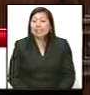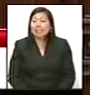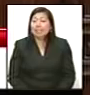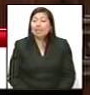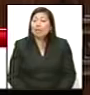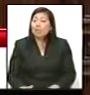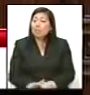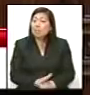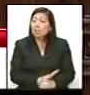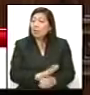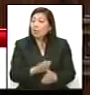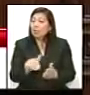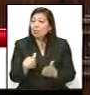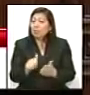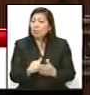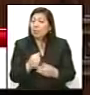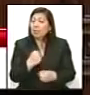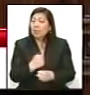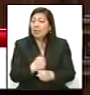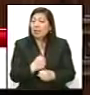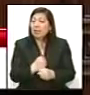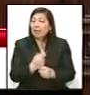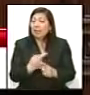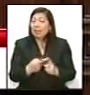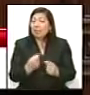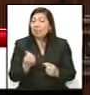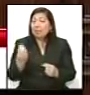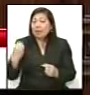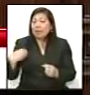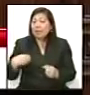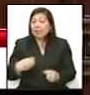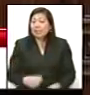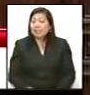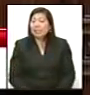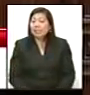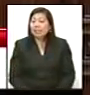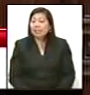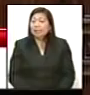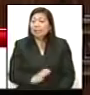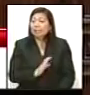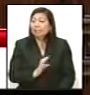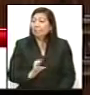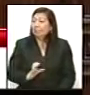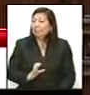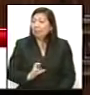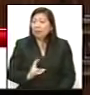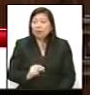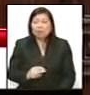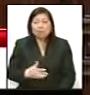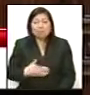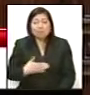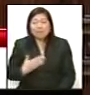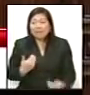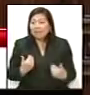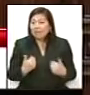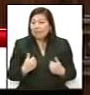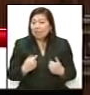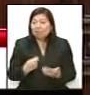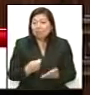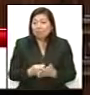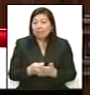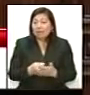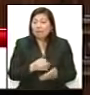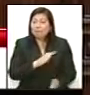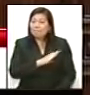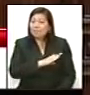cubrir el monto de la obra y las ganancias del caso. O sea, el Estado no iba a tener erogaciones